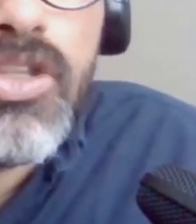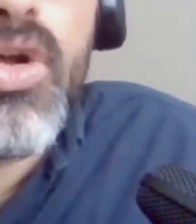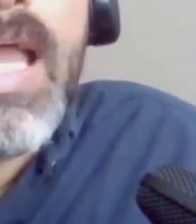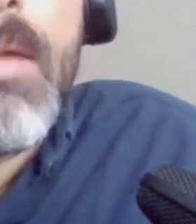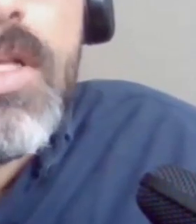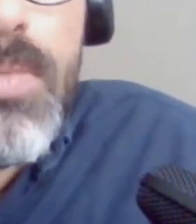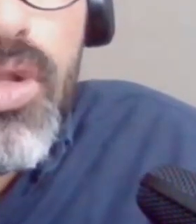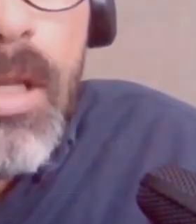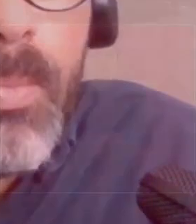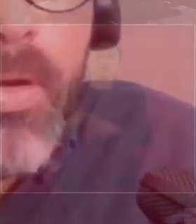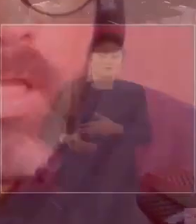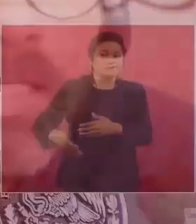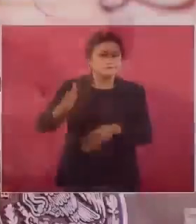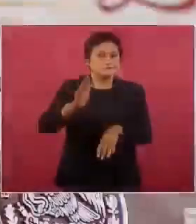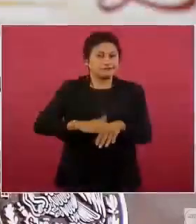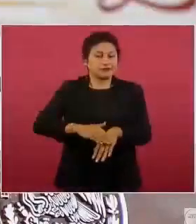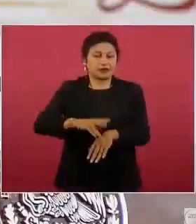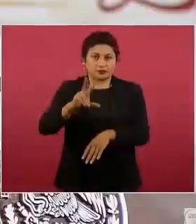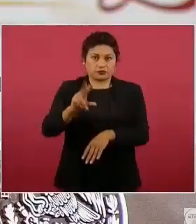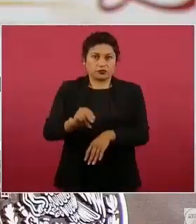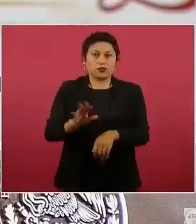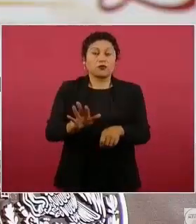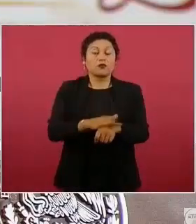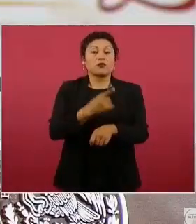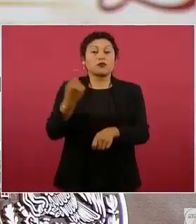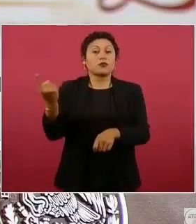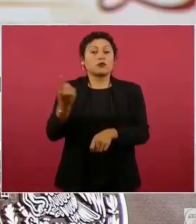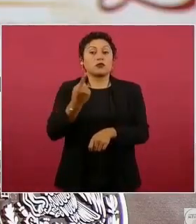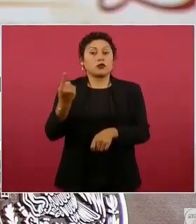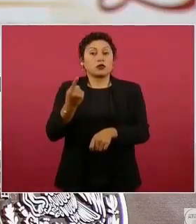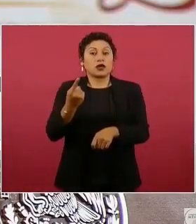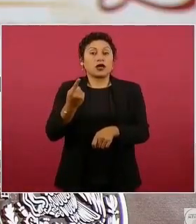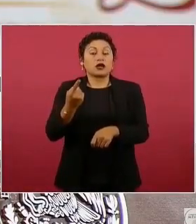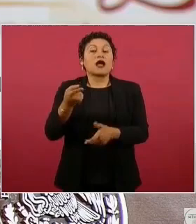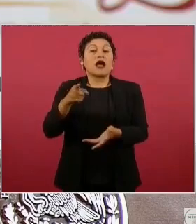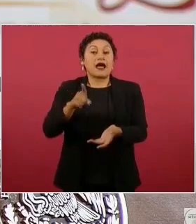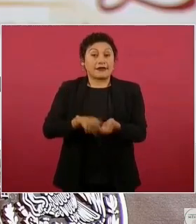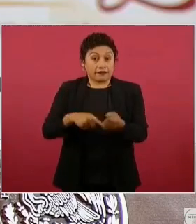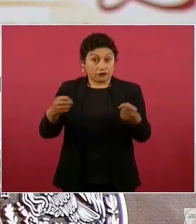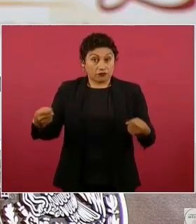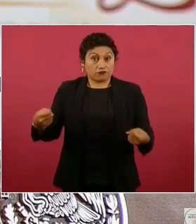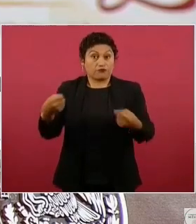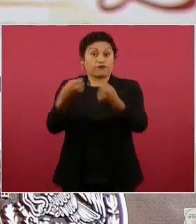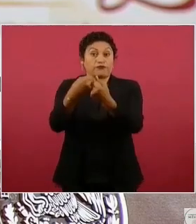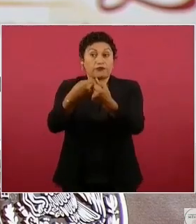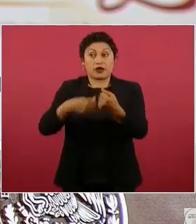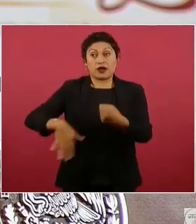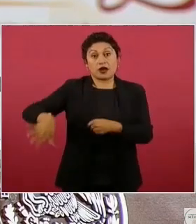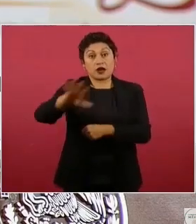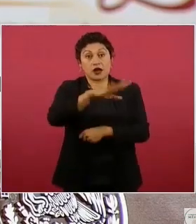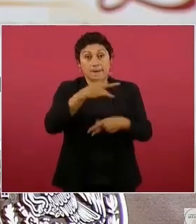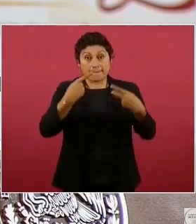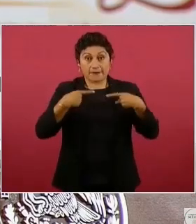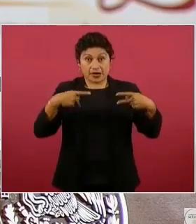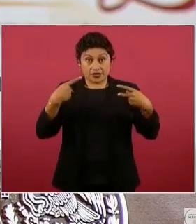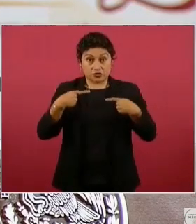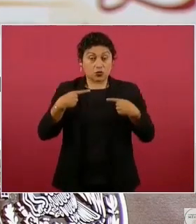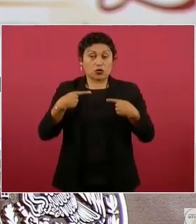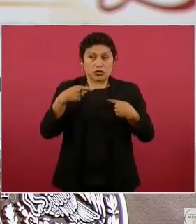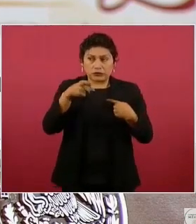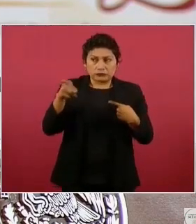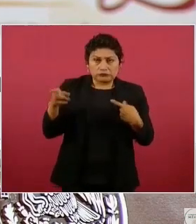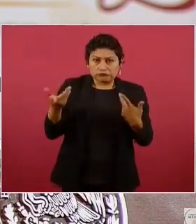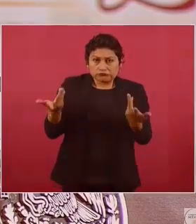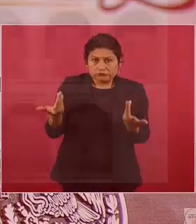al ejército, que al mismo tiempo se resuelva ya el tema de Ayotzinapa. Lo dijo hace unas semanas, casi un mes, poquito más me parece,